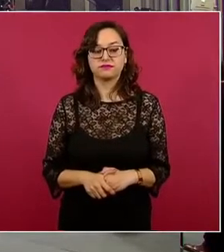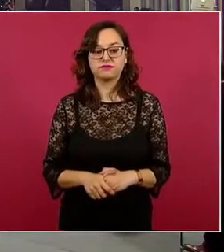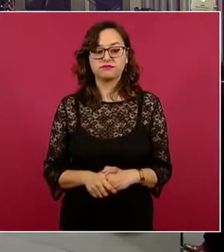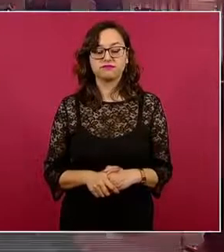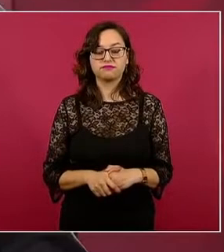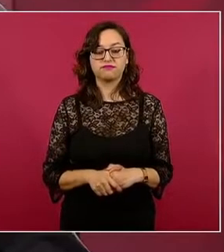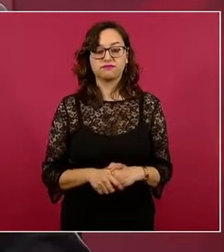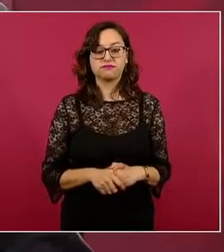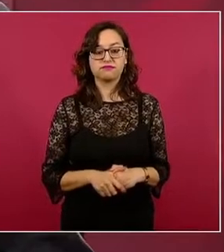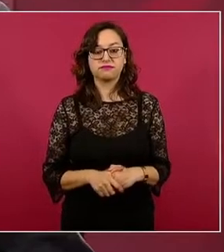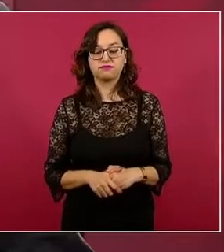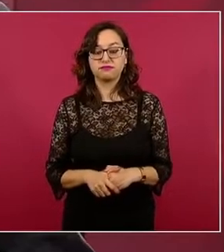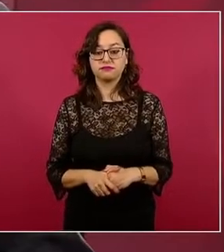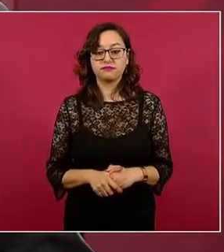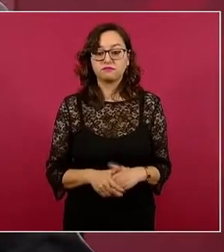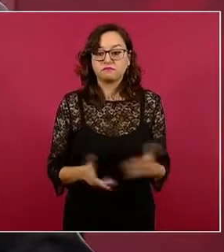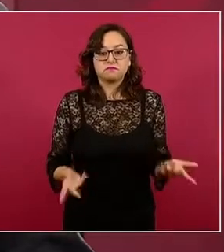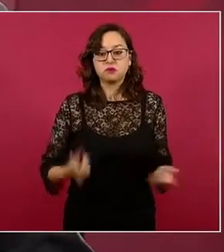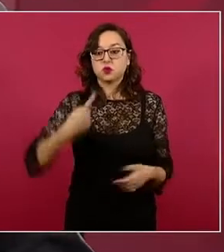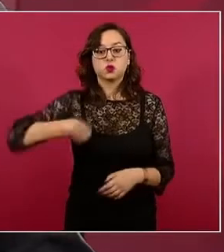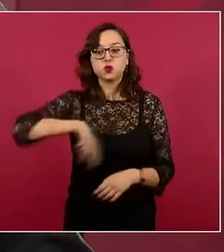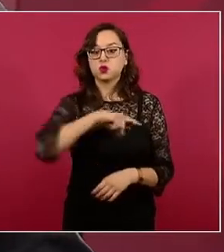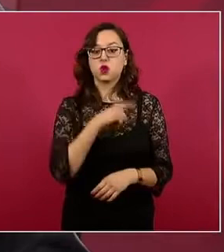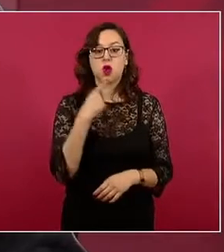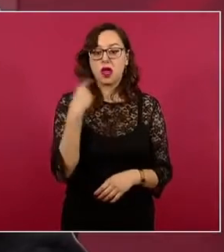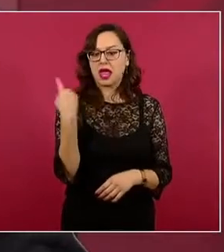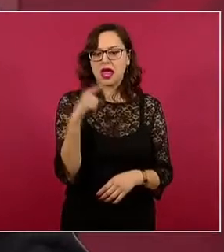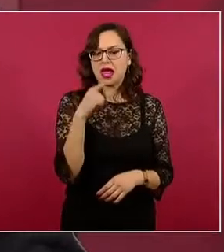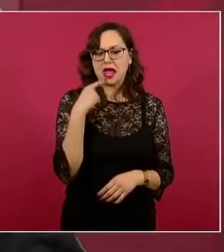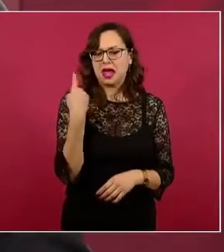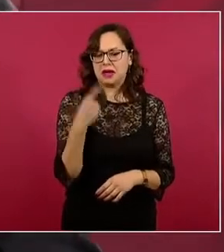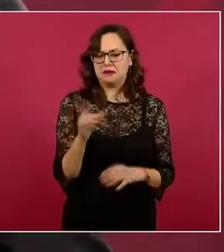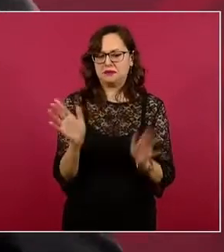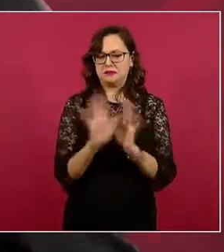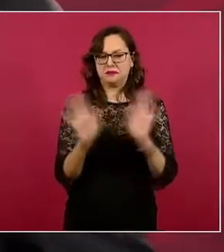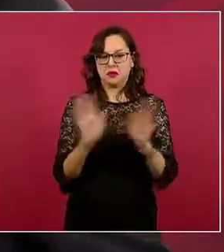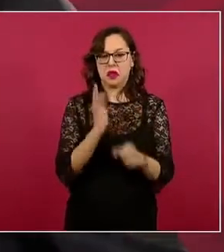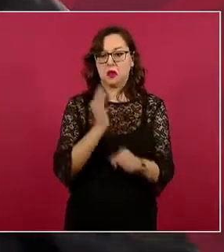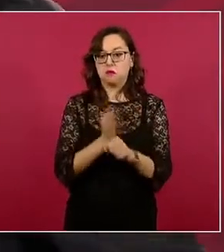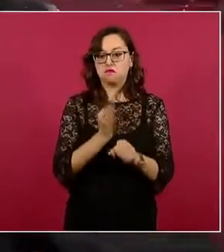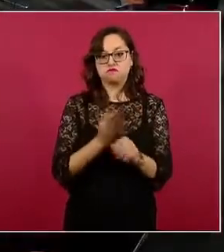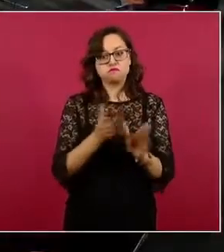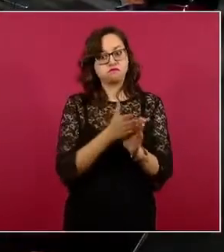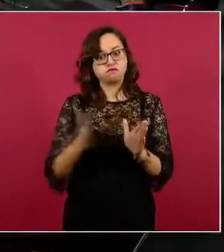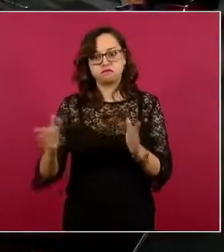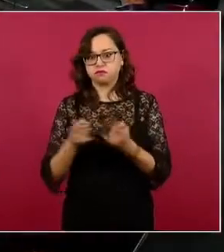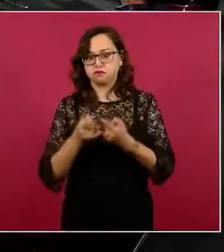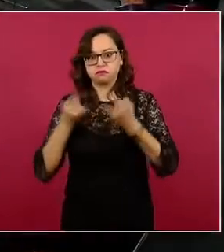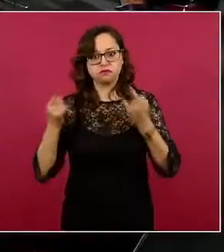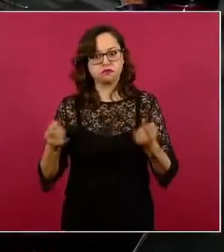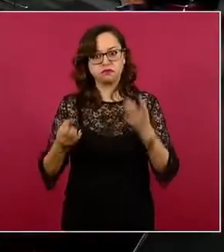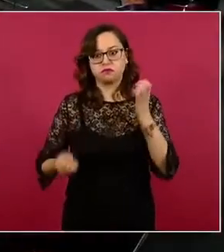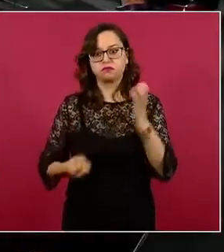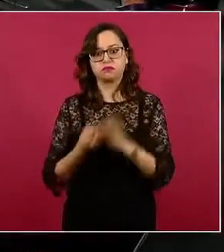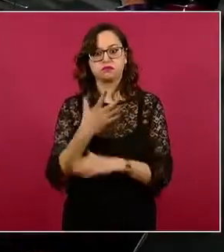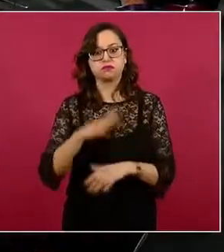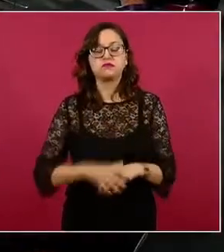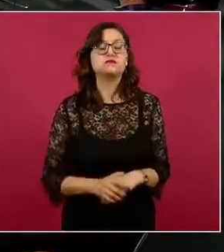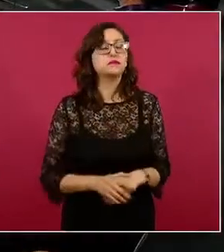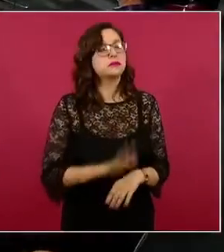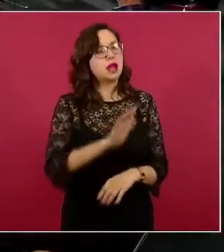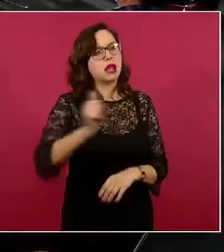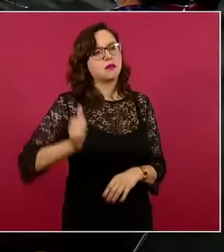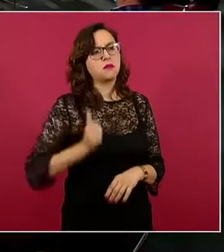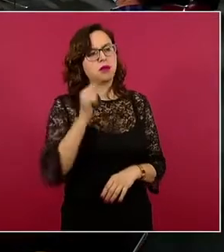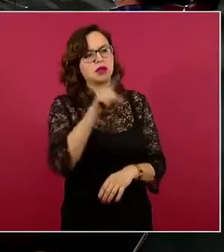no tenemos, repito, que quejarnos porque estamos viviendo un momento estelar en la historia de México. Ya nada más aprovechando que está aquí la Secretaría de